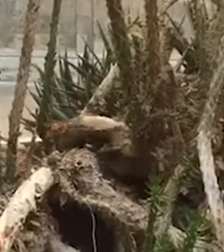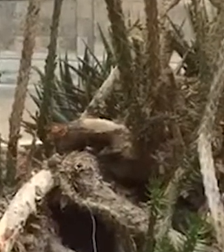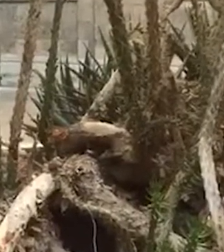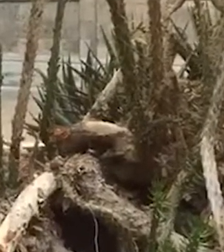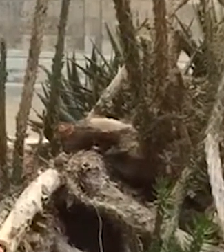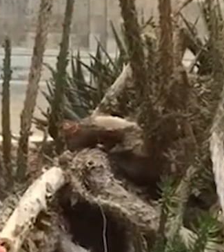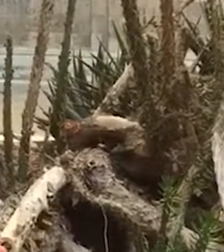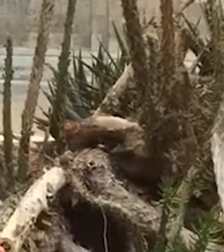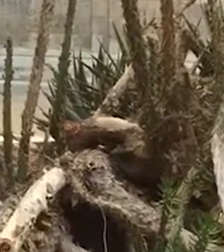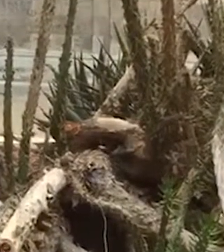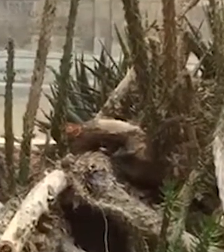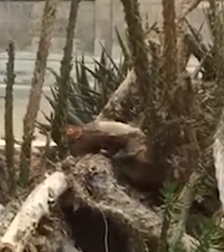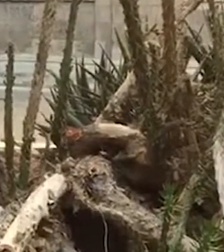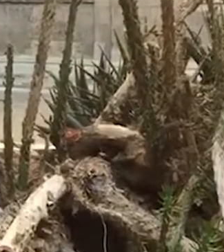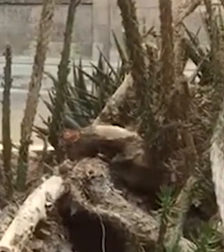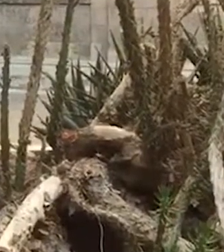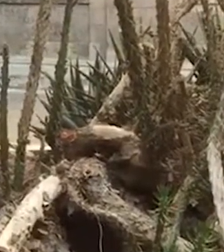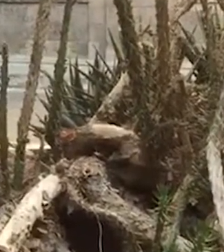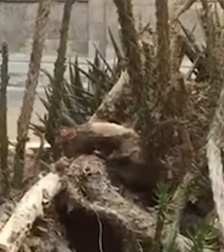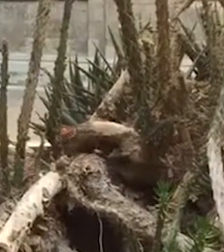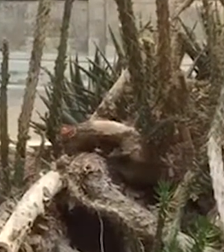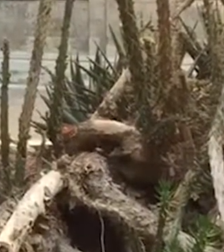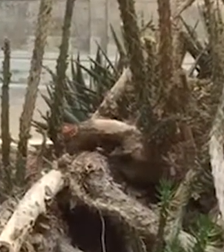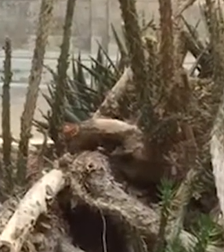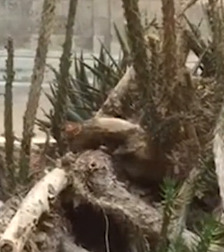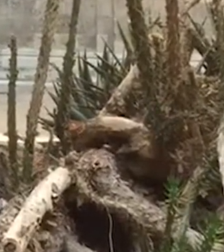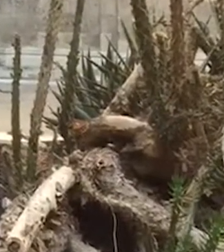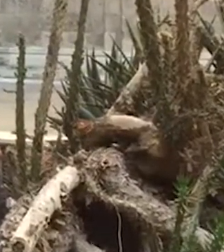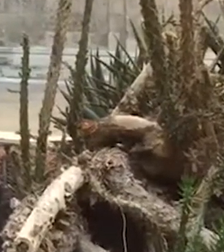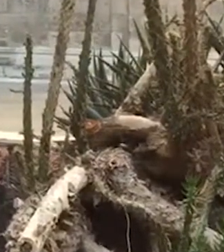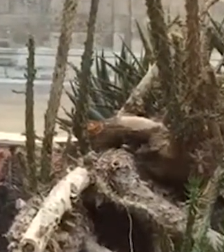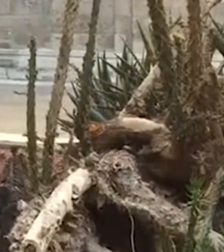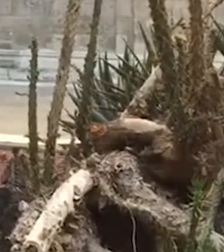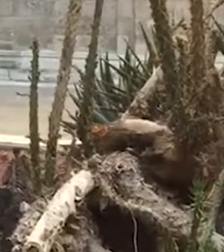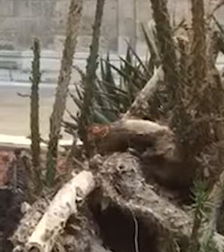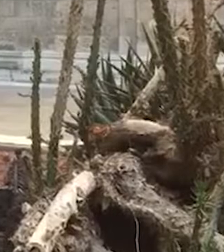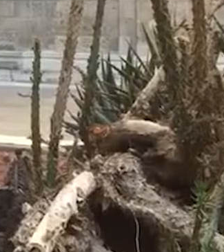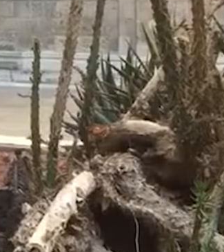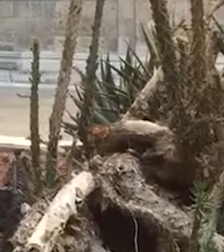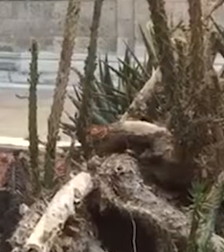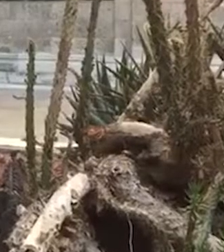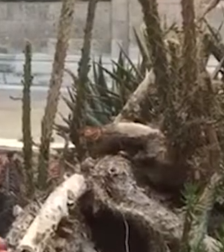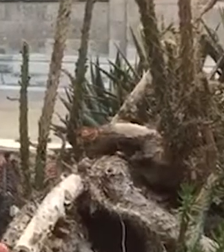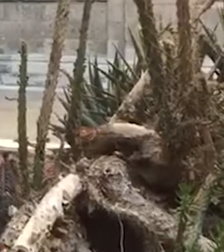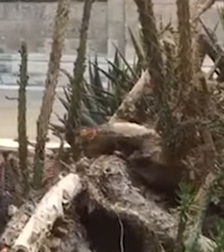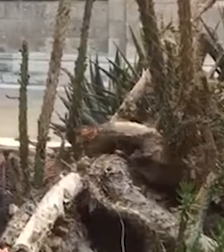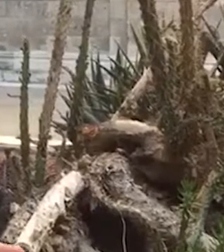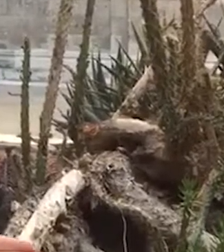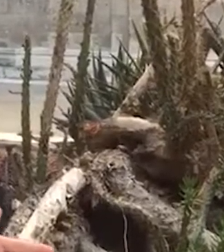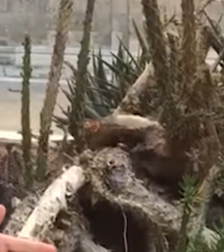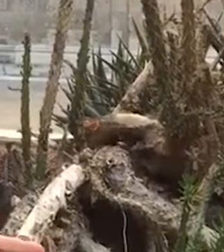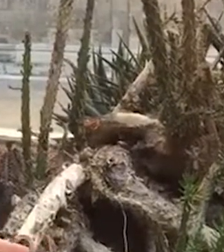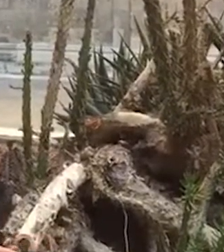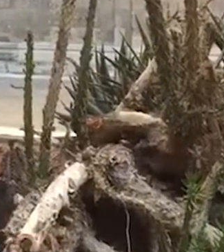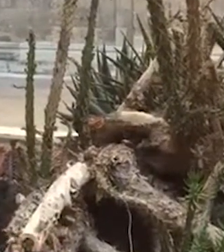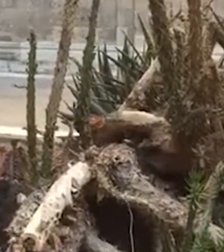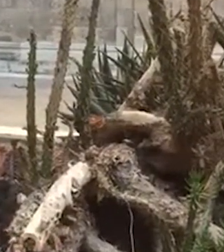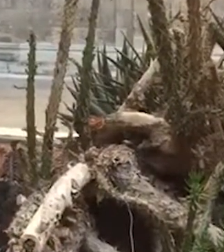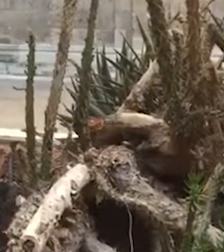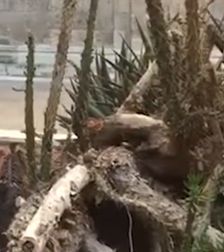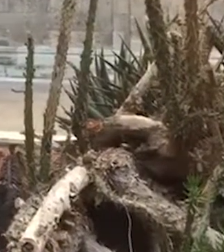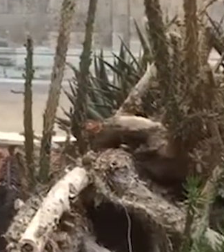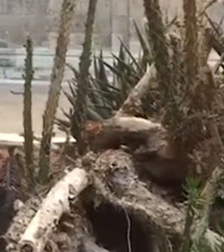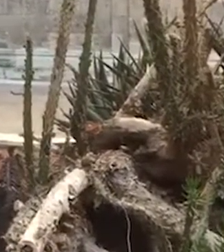sacaron adelante de esta enfermedad producida por el SARS-CoV-2 le han reiterado que aún tiene anticuerpos suficientes y no recomendable su